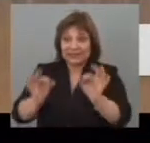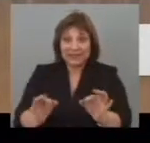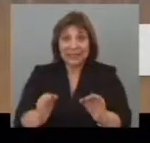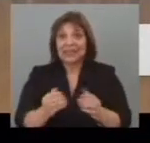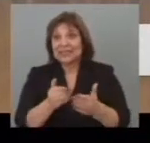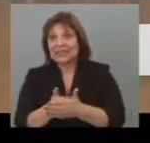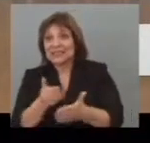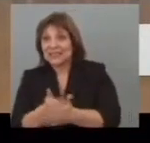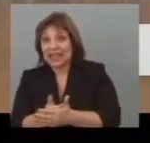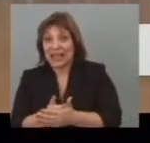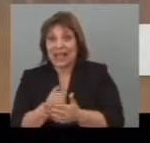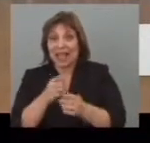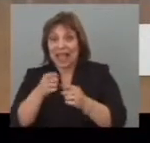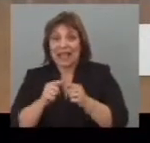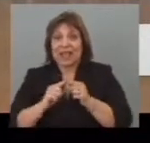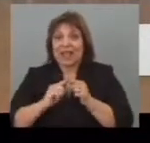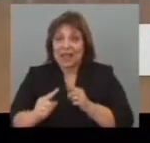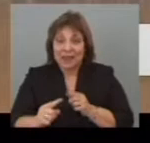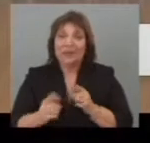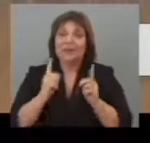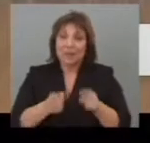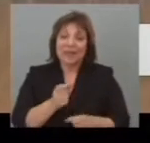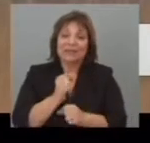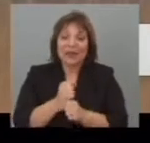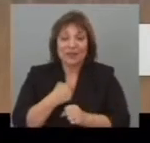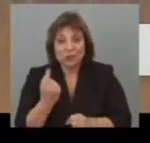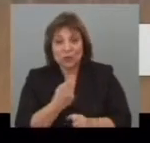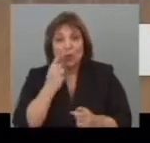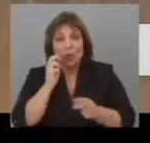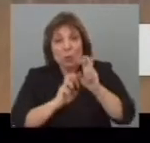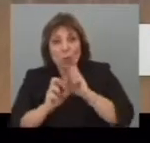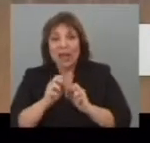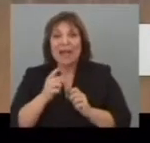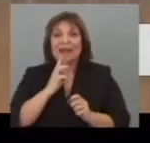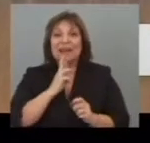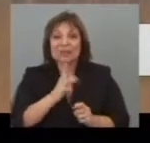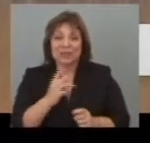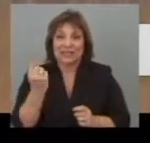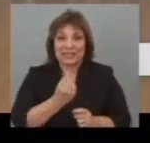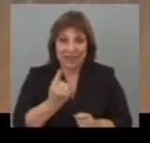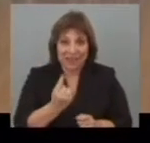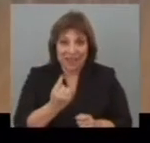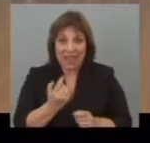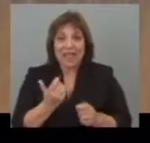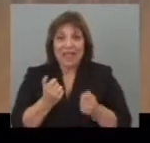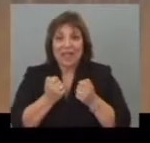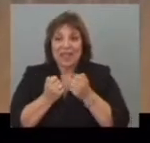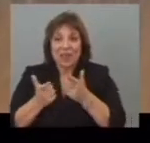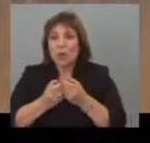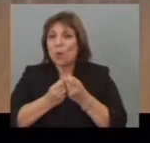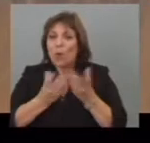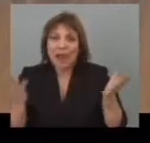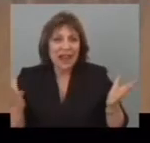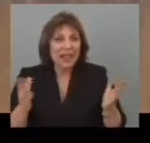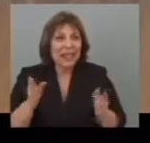cercano. Por lo tanto, estamos trabajando también para lograr que la respuesta pueda ser brindada por cualquier